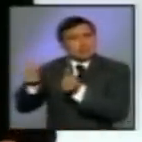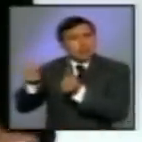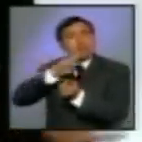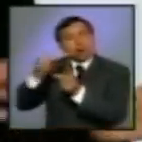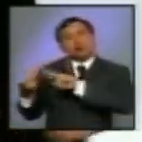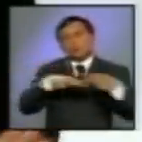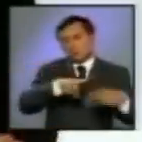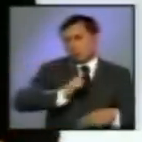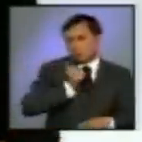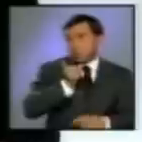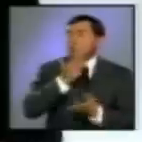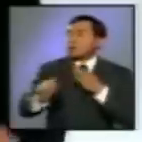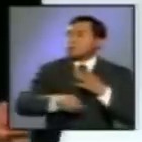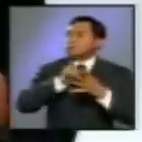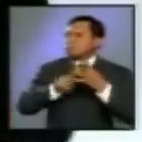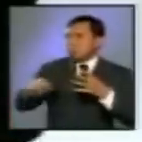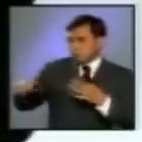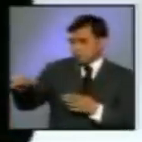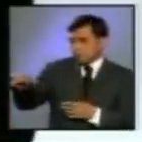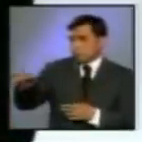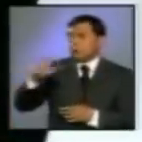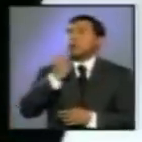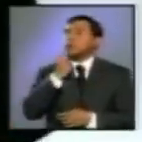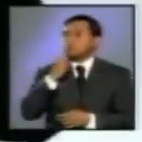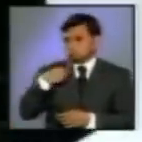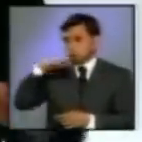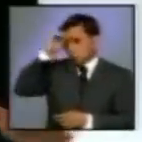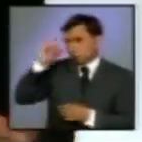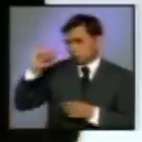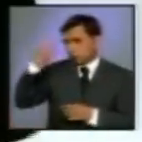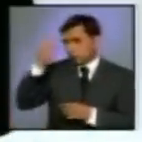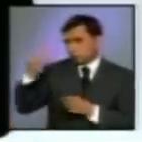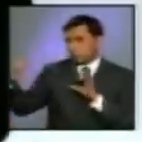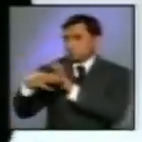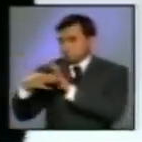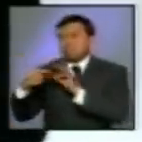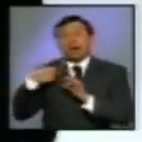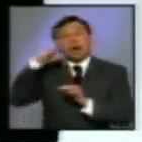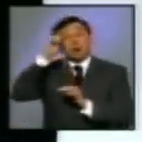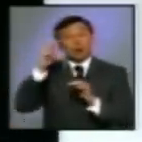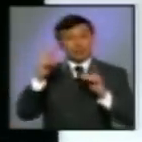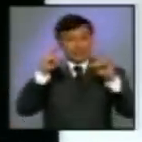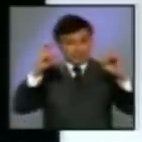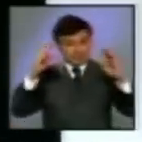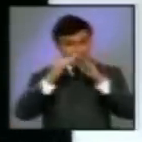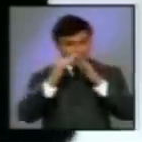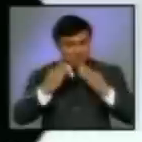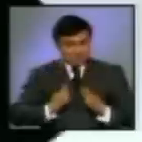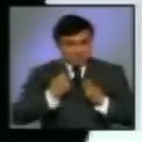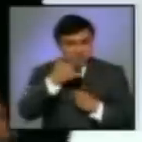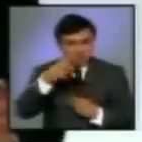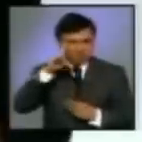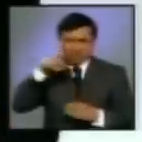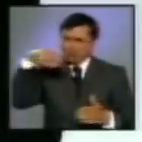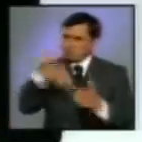López Obrador: vivienda. Estoy de acuerdo con él en este sentido. La política de vivienda ha sido un fracaso. Ha promovido el caos urbano en el país,